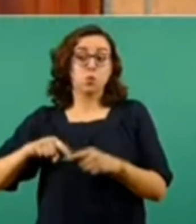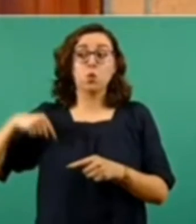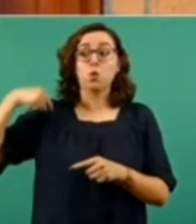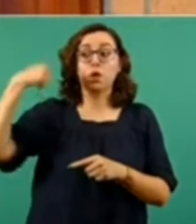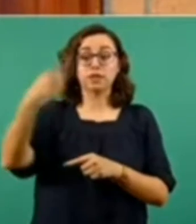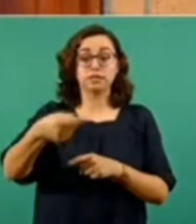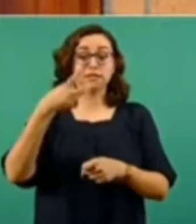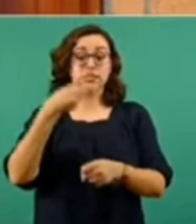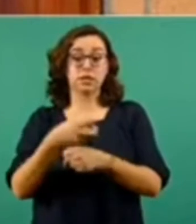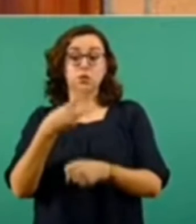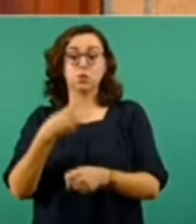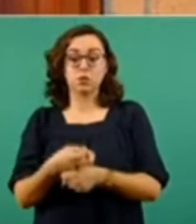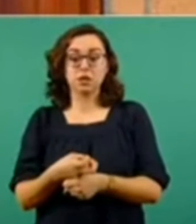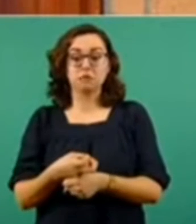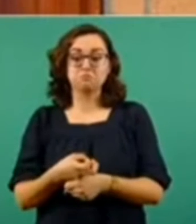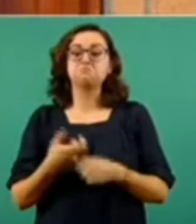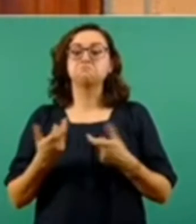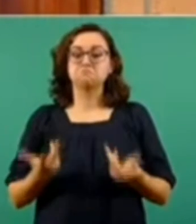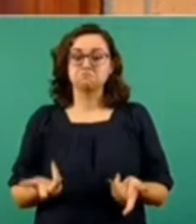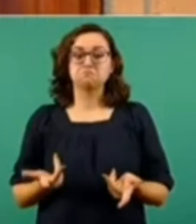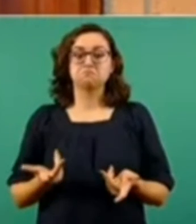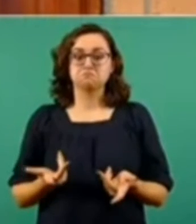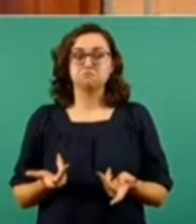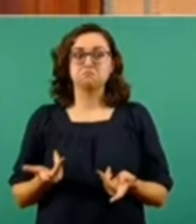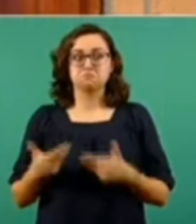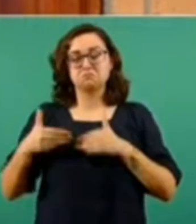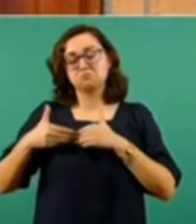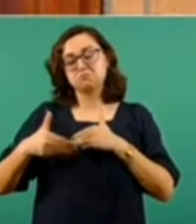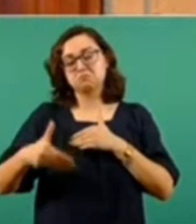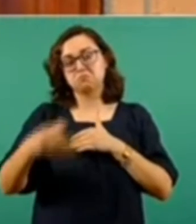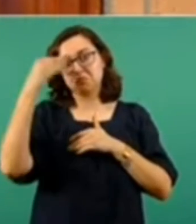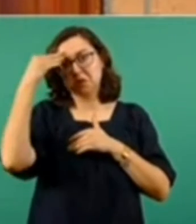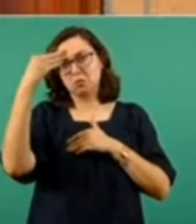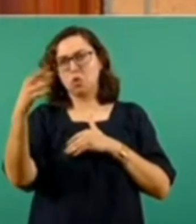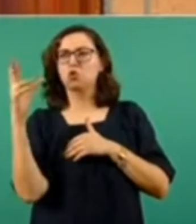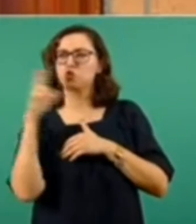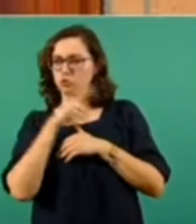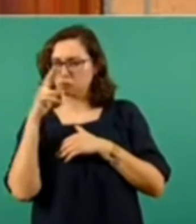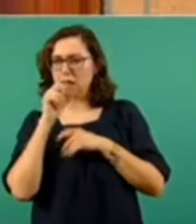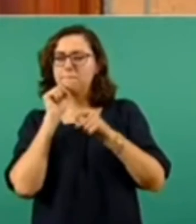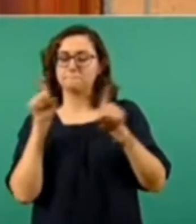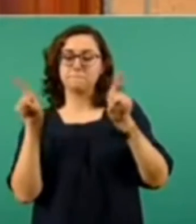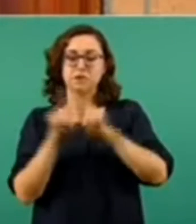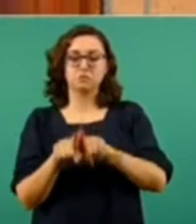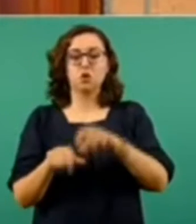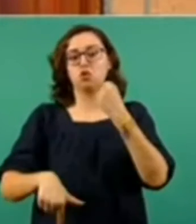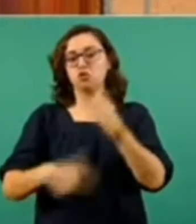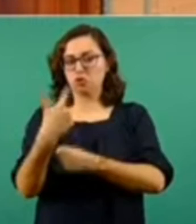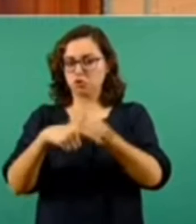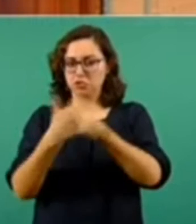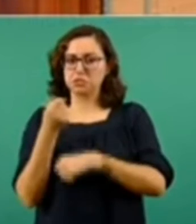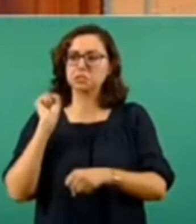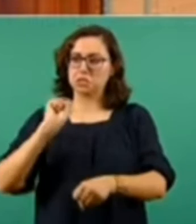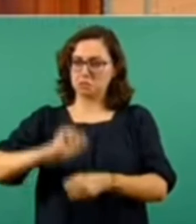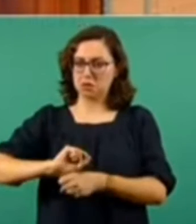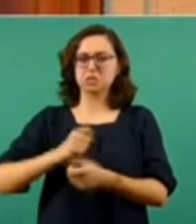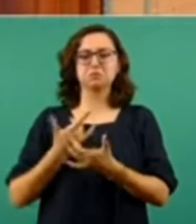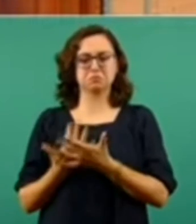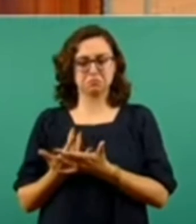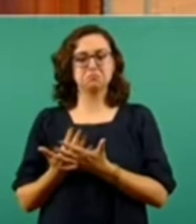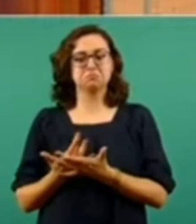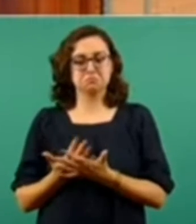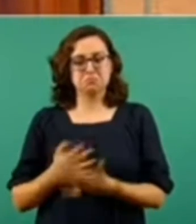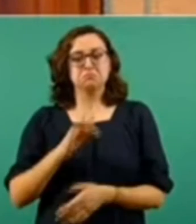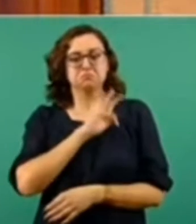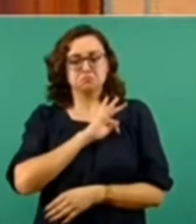mayor, digamos, casi similar con la Sputnik, puede alcanzar prácticamente hasta 12 semanas inclusive de temporalidad,